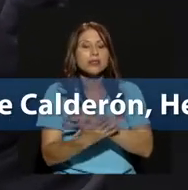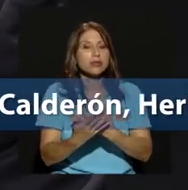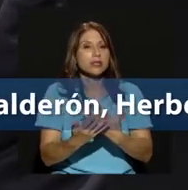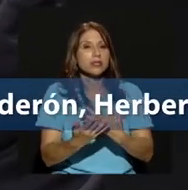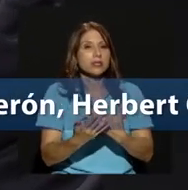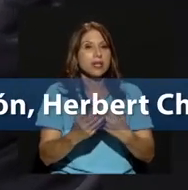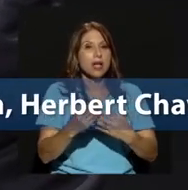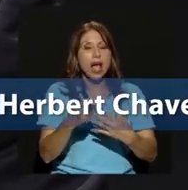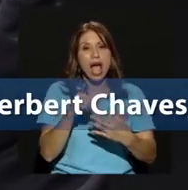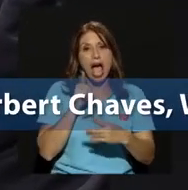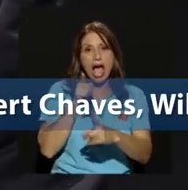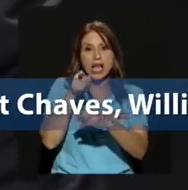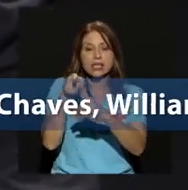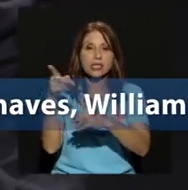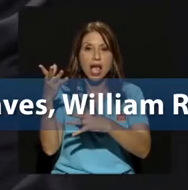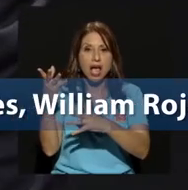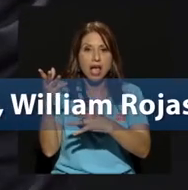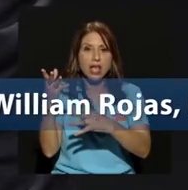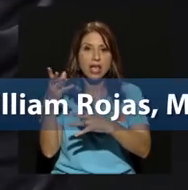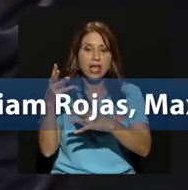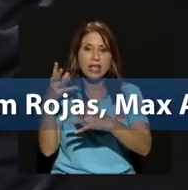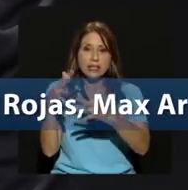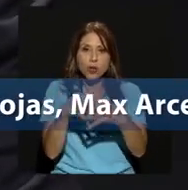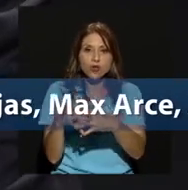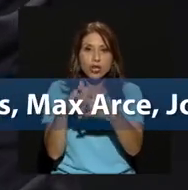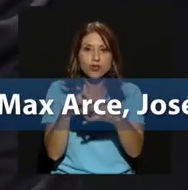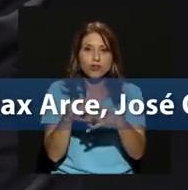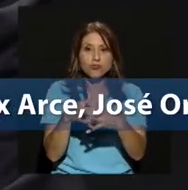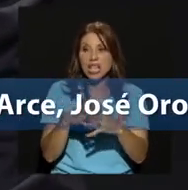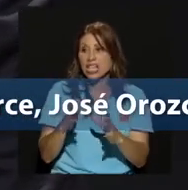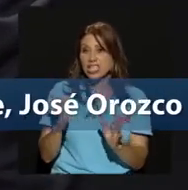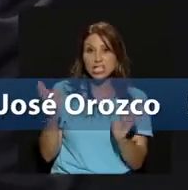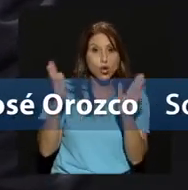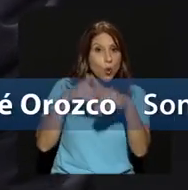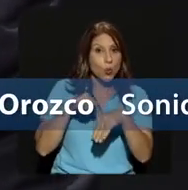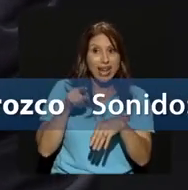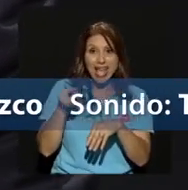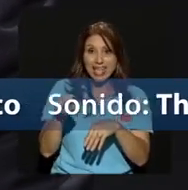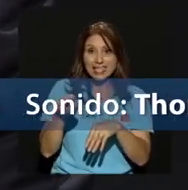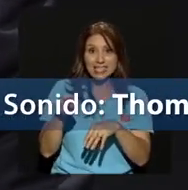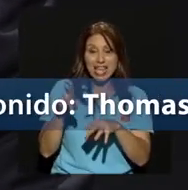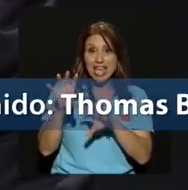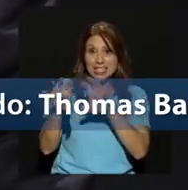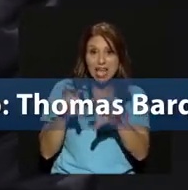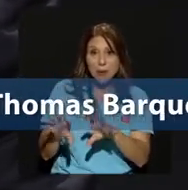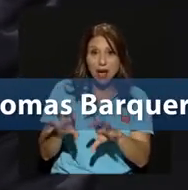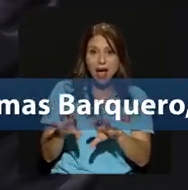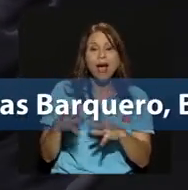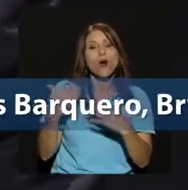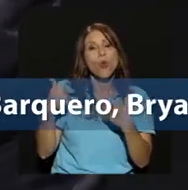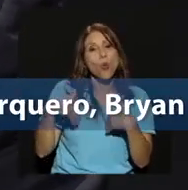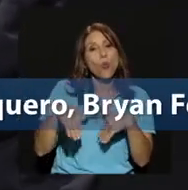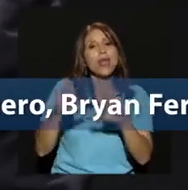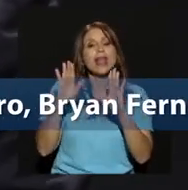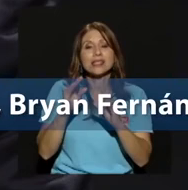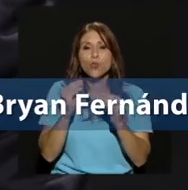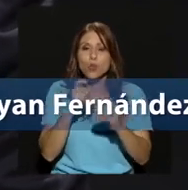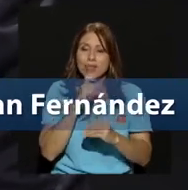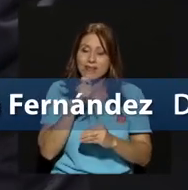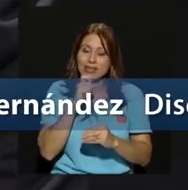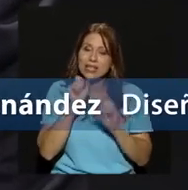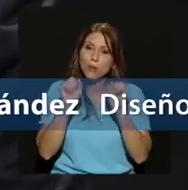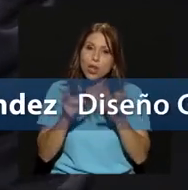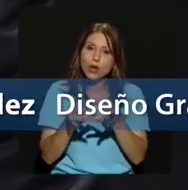el mercado de los eeuu sin ese esquema hubiera sido mucho más difícil poder salir de ese bache de la manera tan